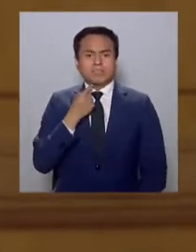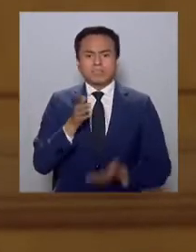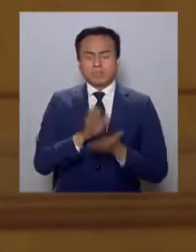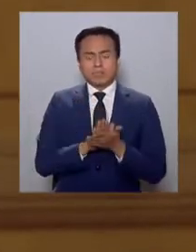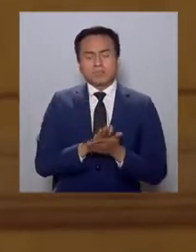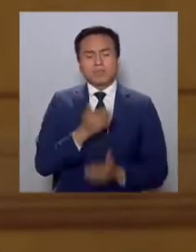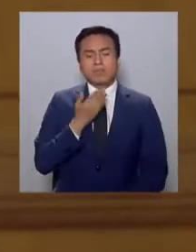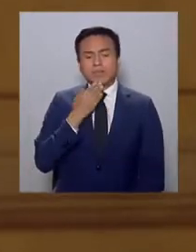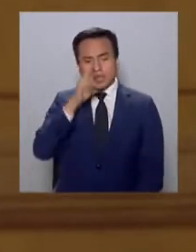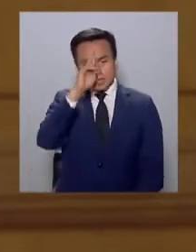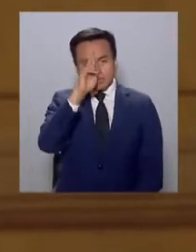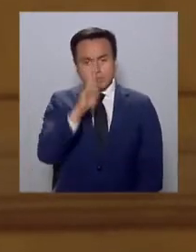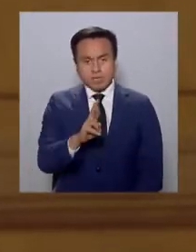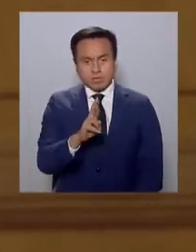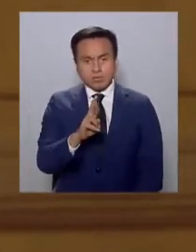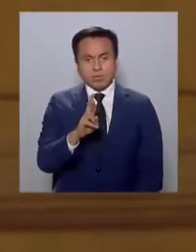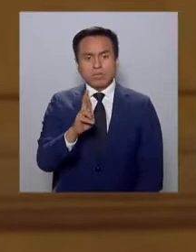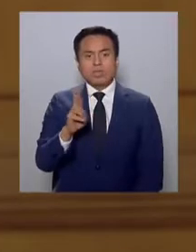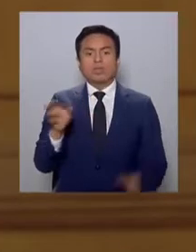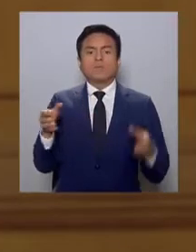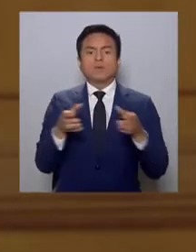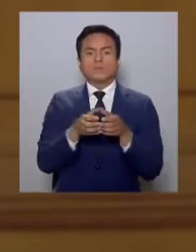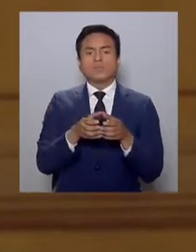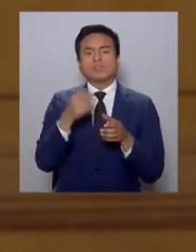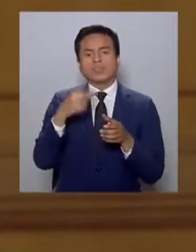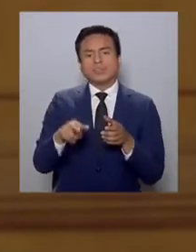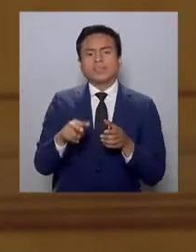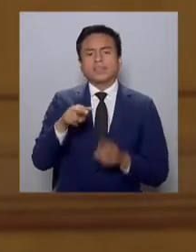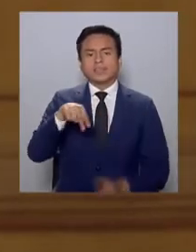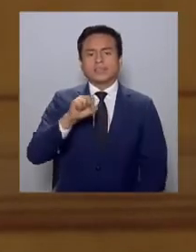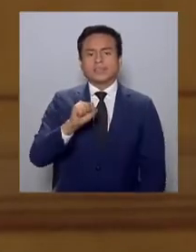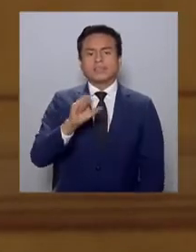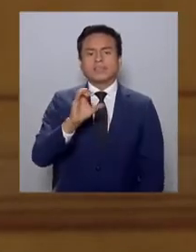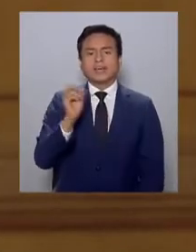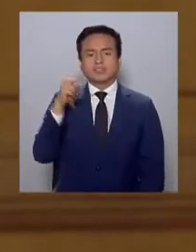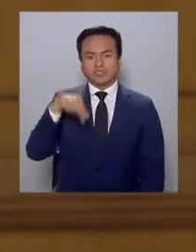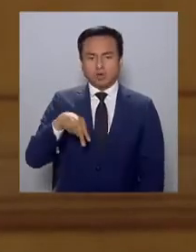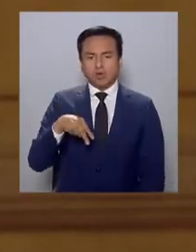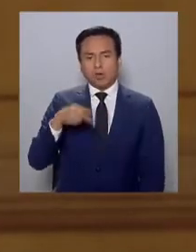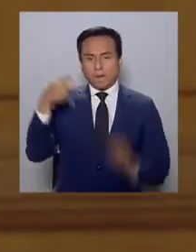mi respeto también al pueblo Nación Mapuche.